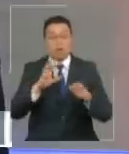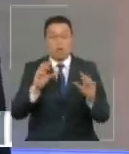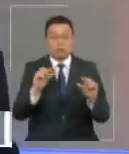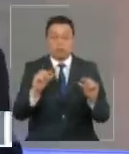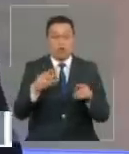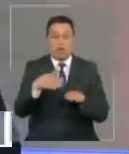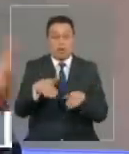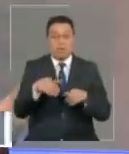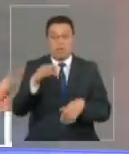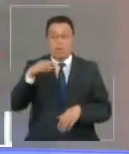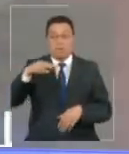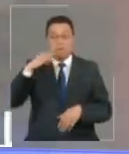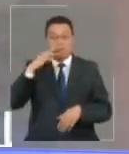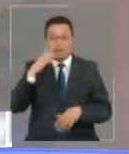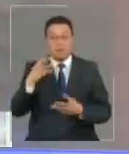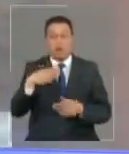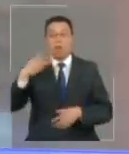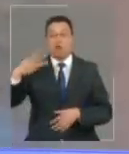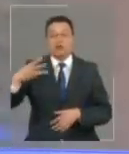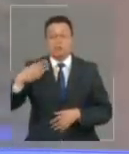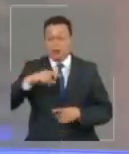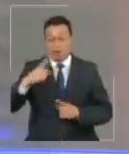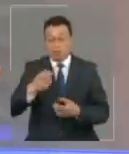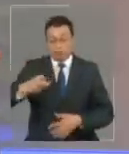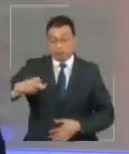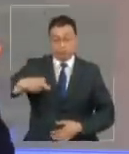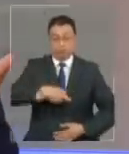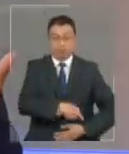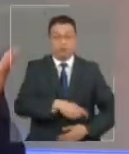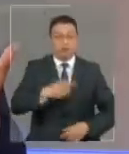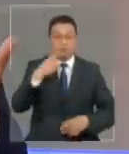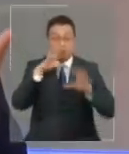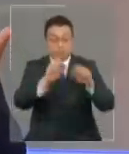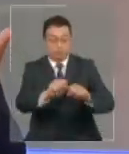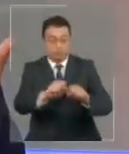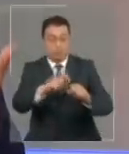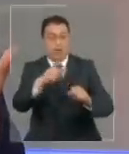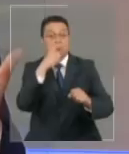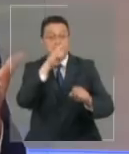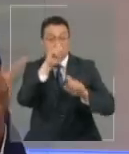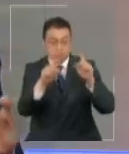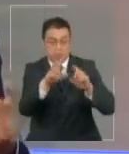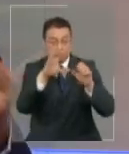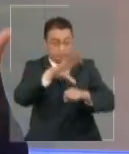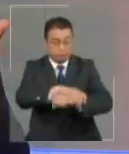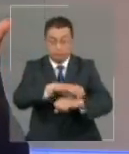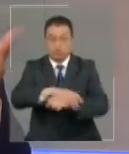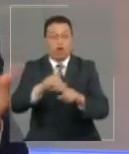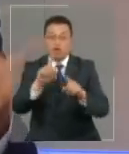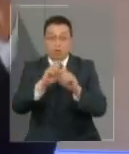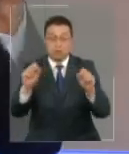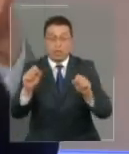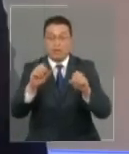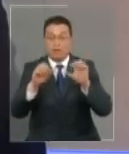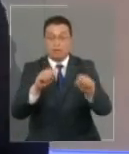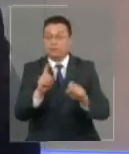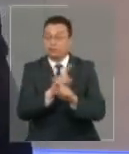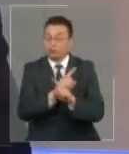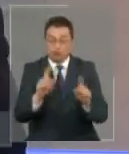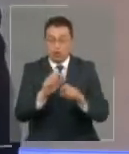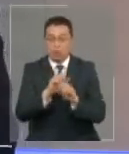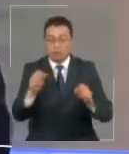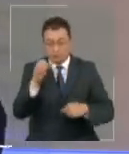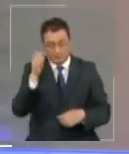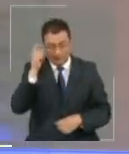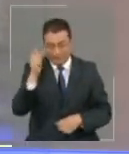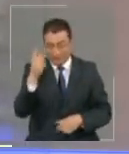absolutamente limitadas. Los funcionarios municipales no pueden portar armas, no pueden interrogar a nadie, no pueden detener a nadie, no pueden retener a nadie, para que